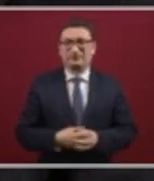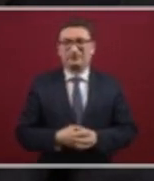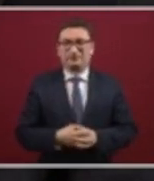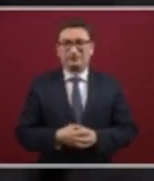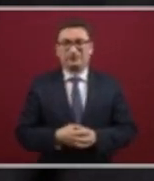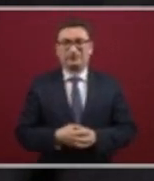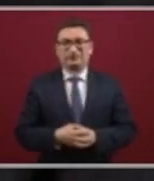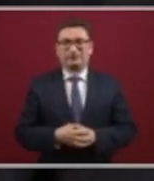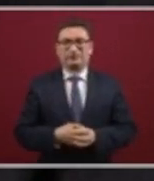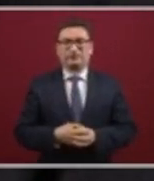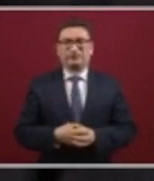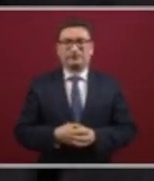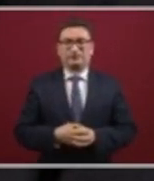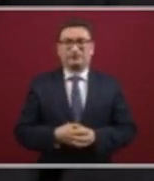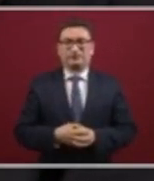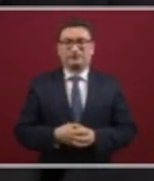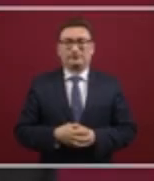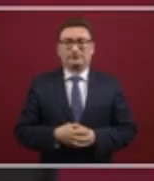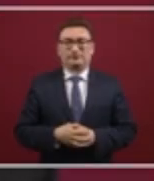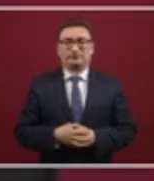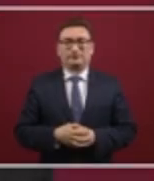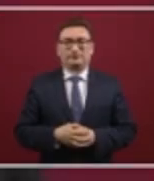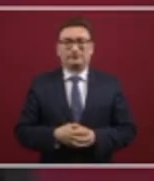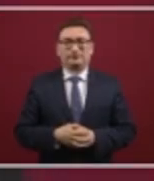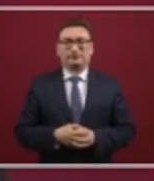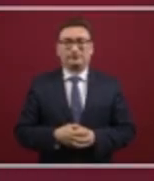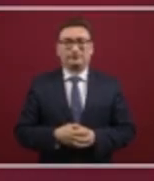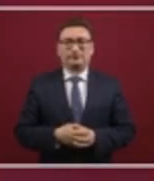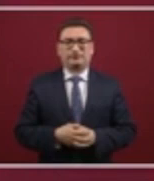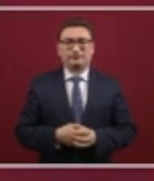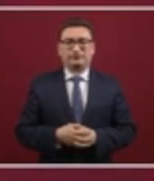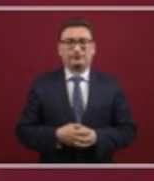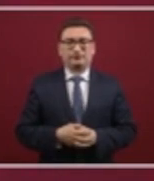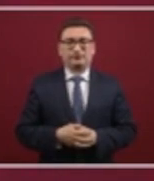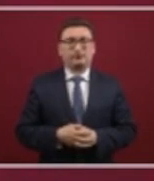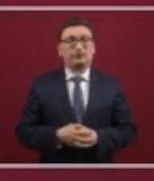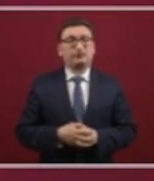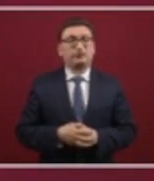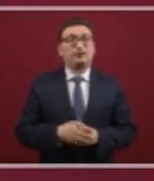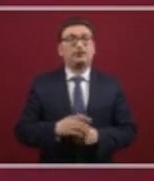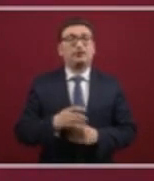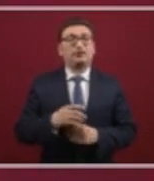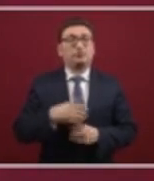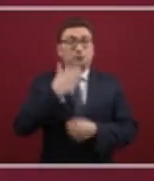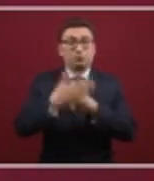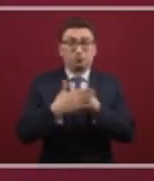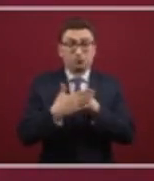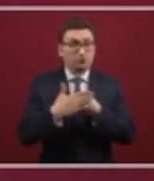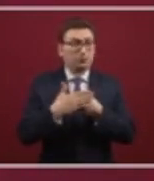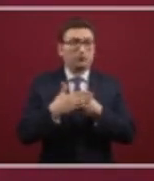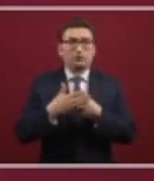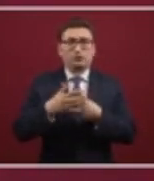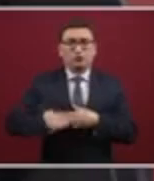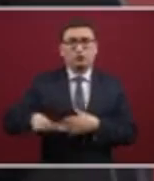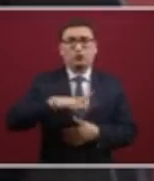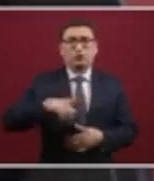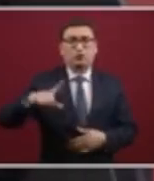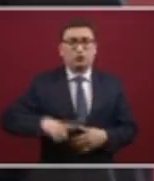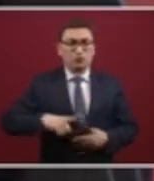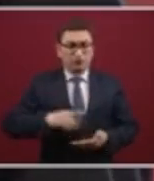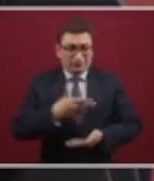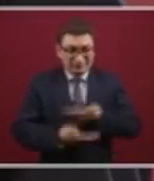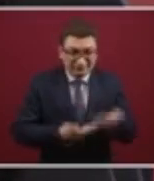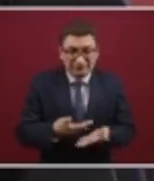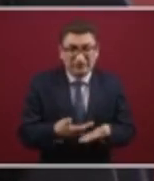para decir de que no van a afectarse los servicios, al contrario,